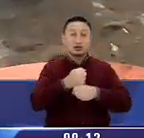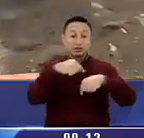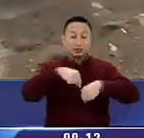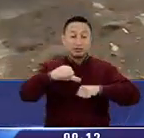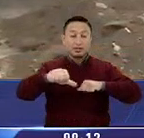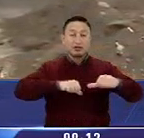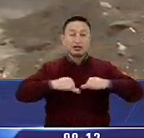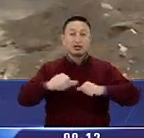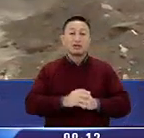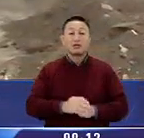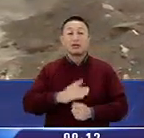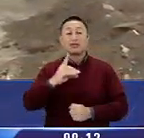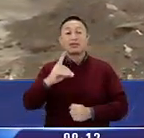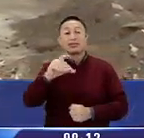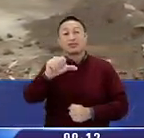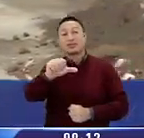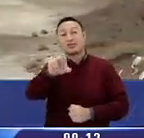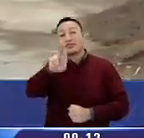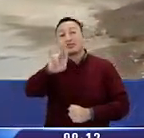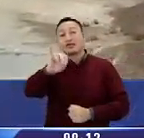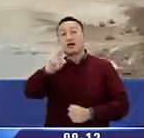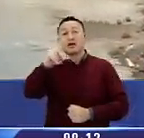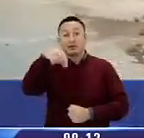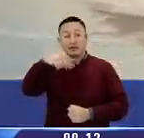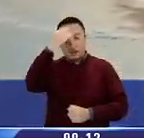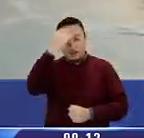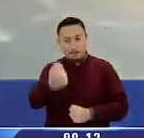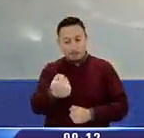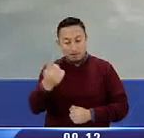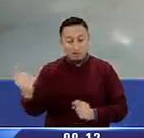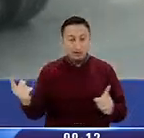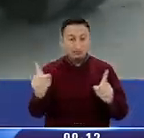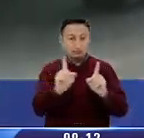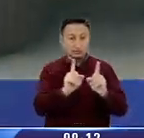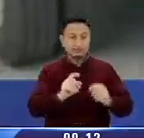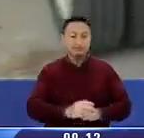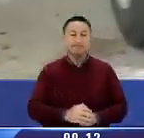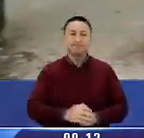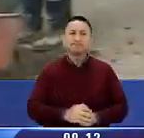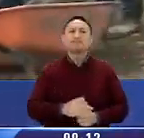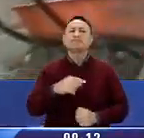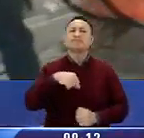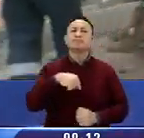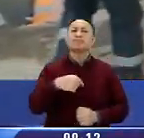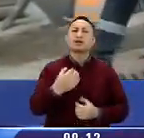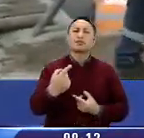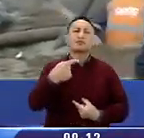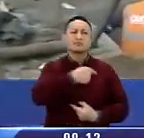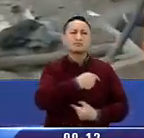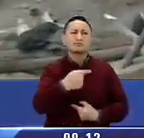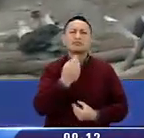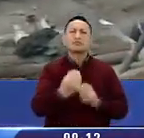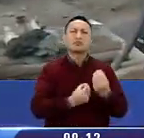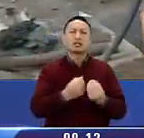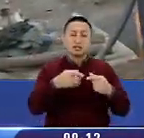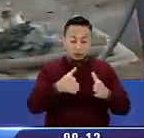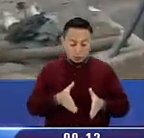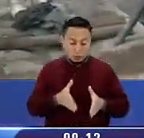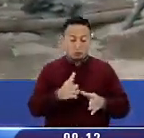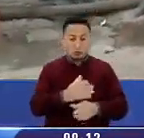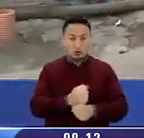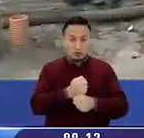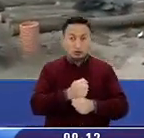zonal, David Paz, nos acompaña esta mañana. David, muy buenos días. Bueno, para conocer un poco acerca de qué se trata el sendero seguro, vemos que en